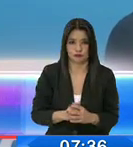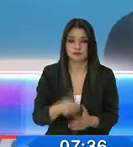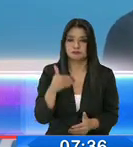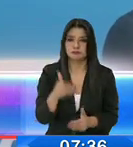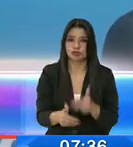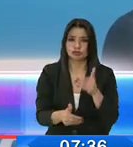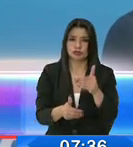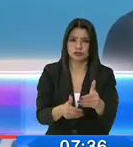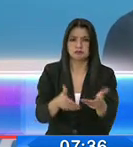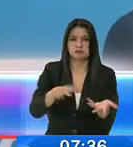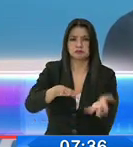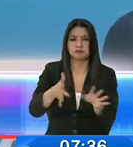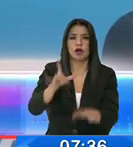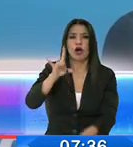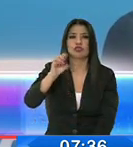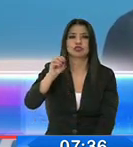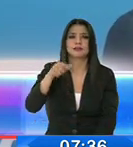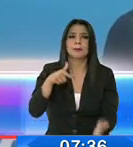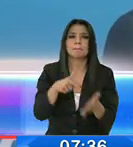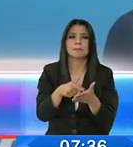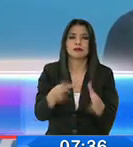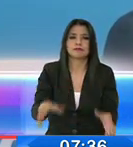de las 80 mil fojas